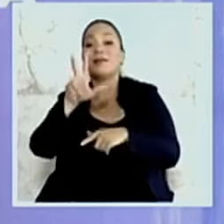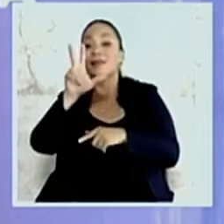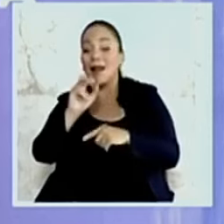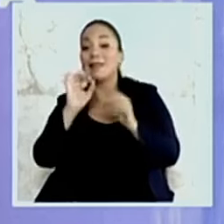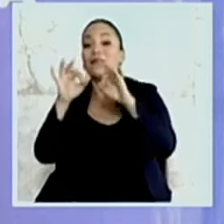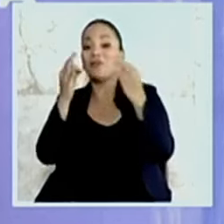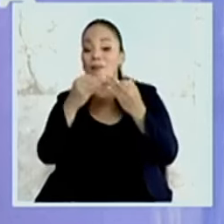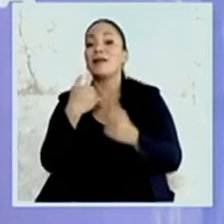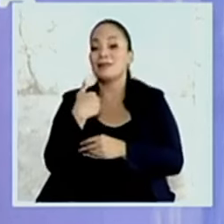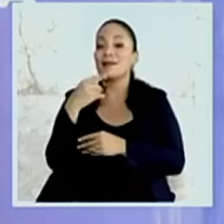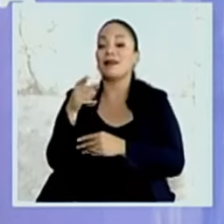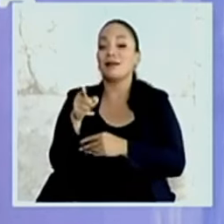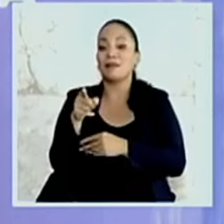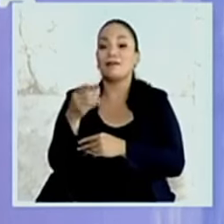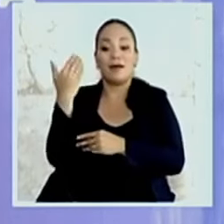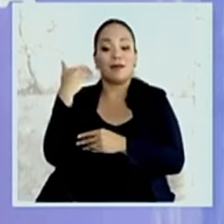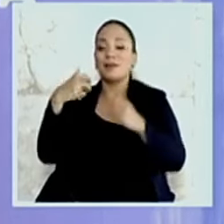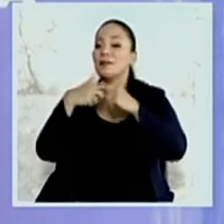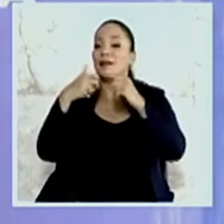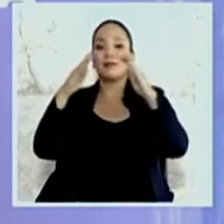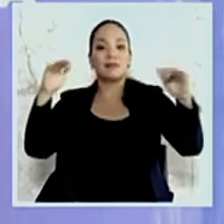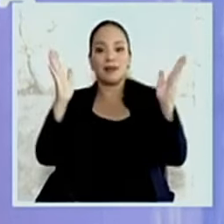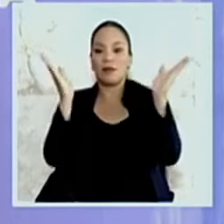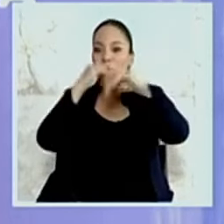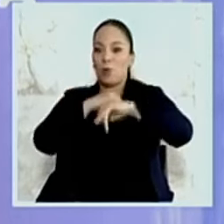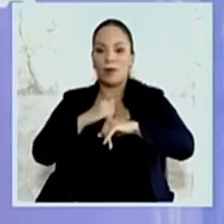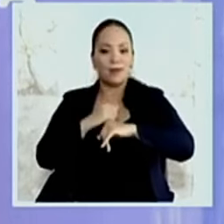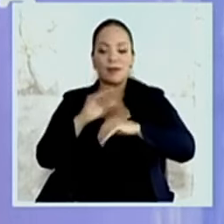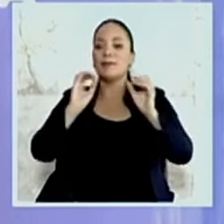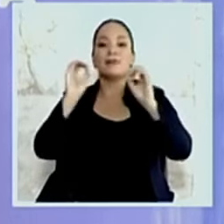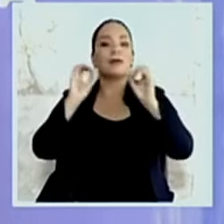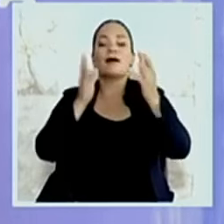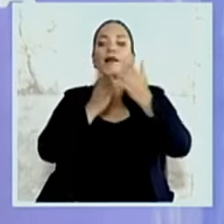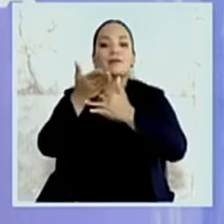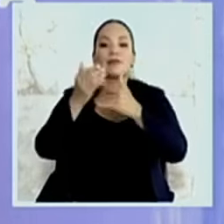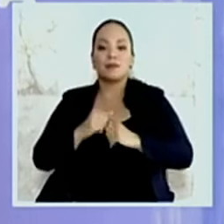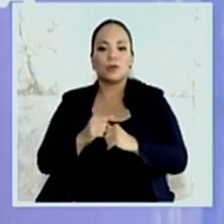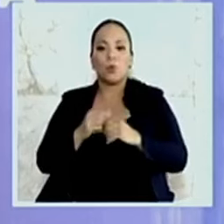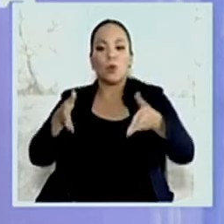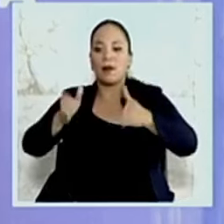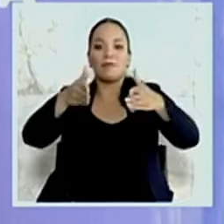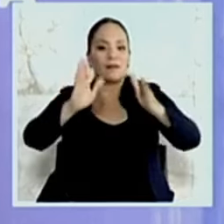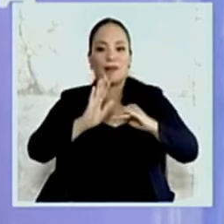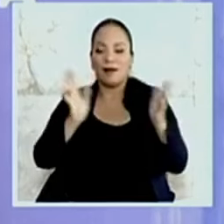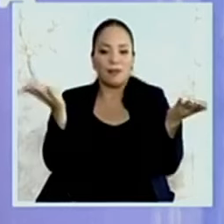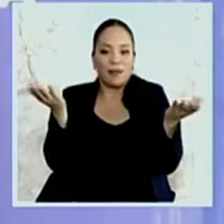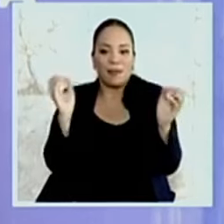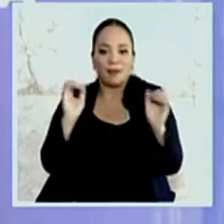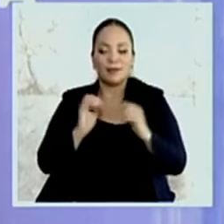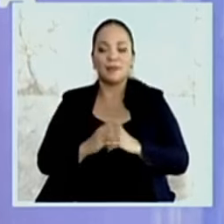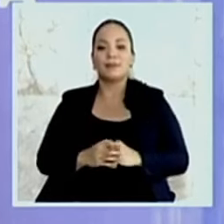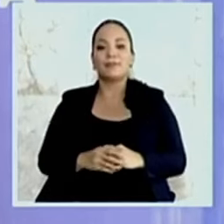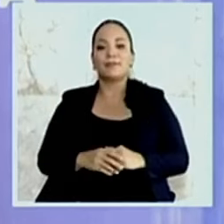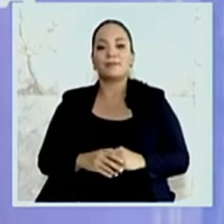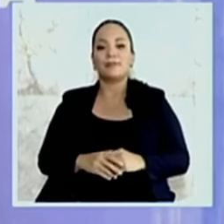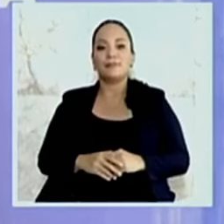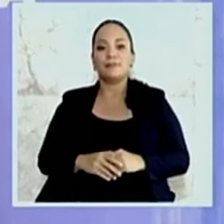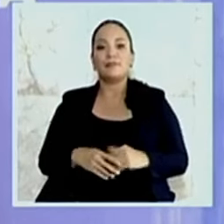clientes, no está cumpliendo su misión de desarrollo, porque había 30 clientes, que son 30